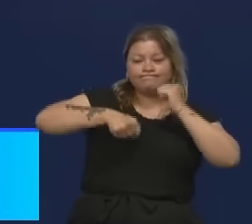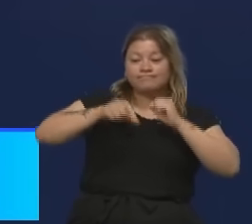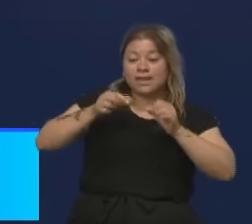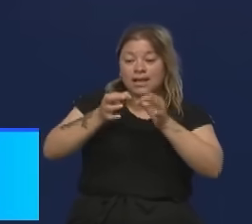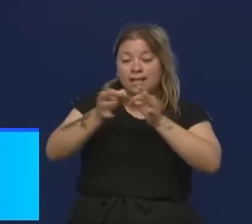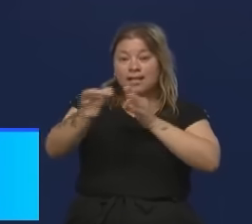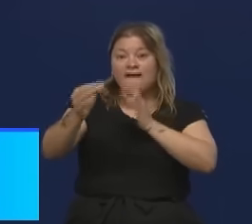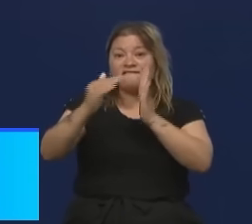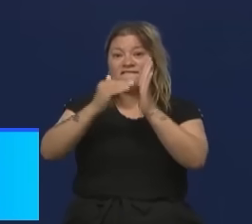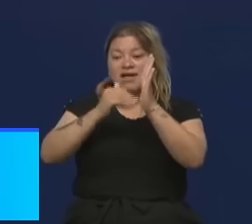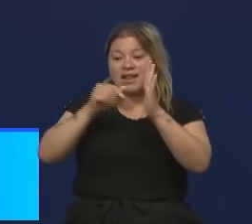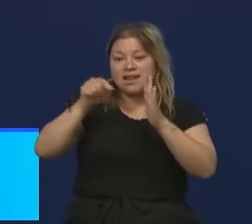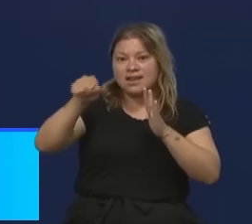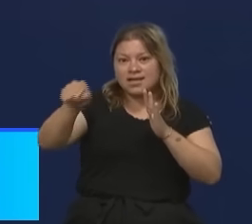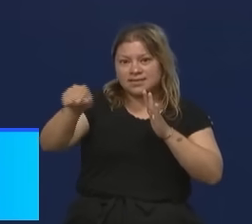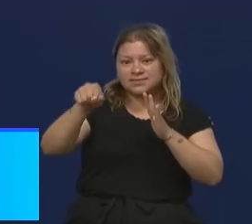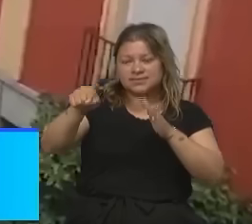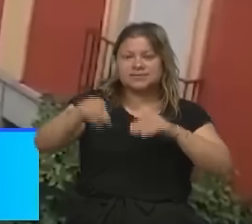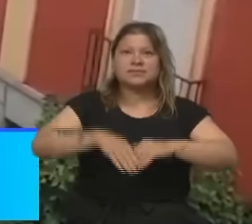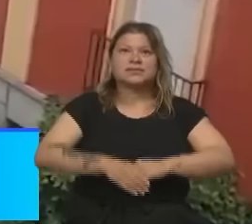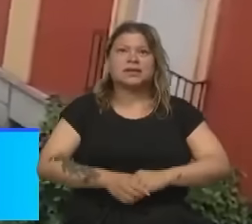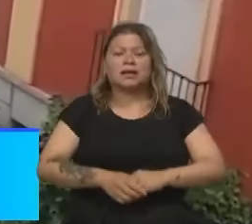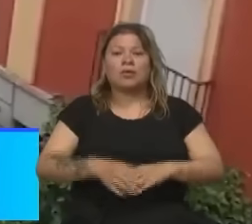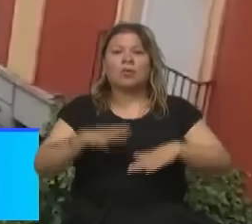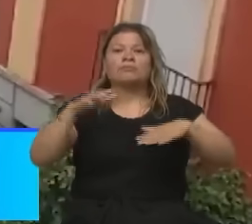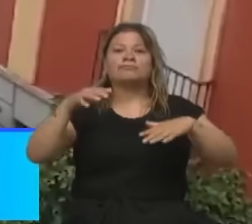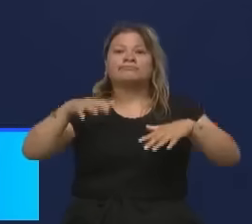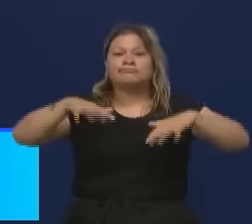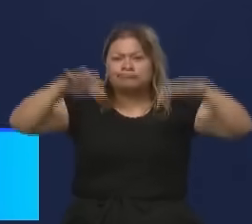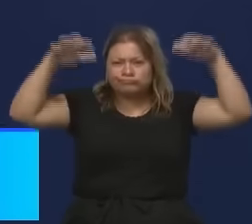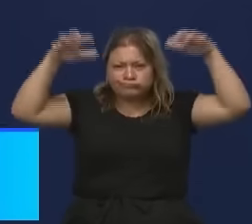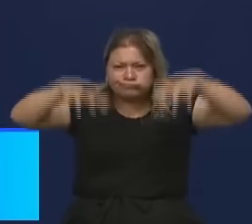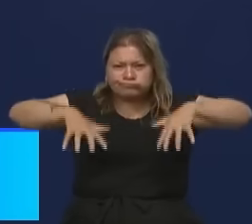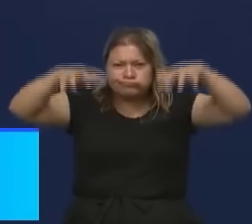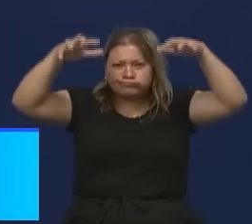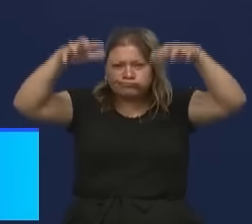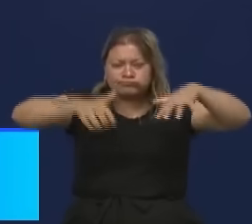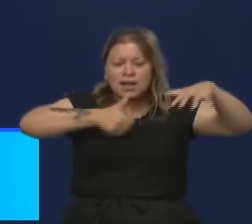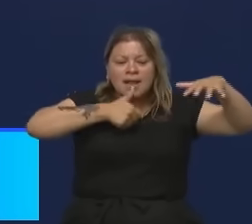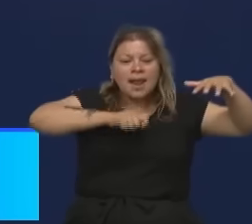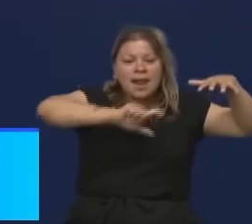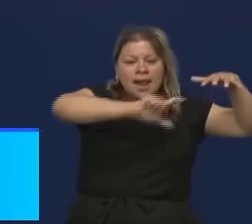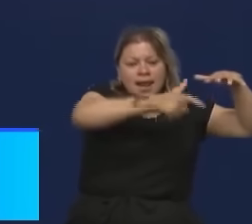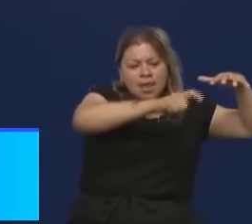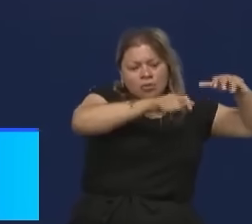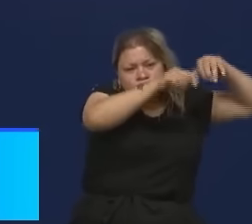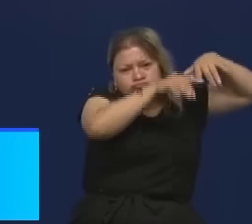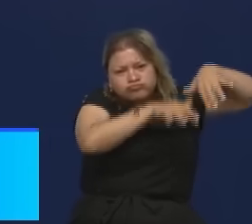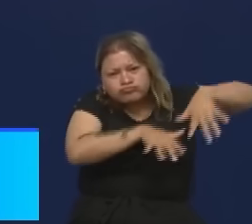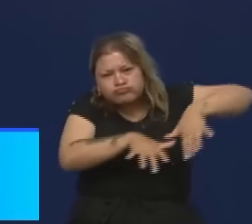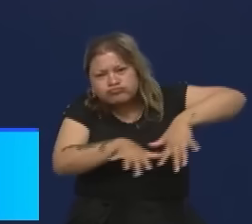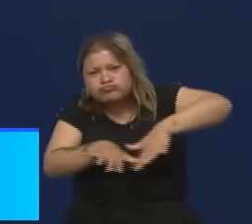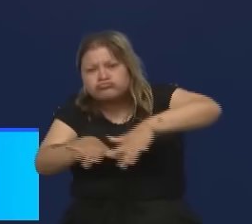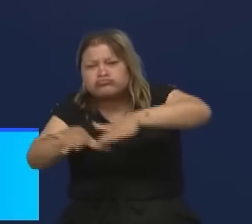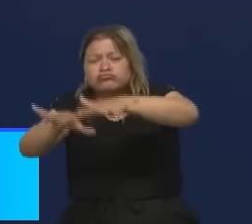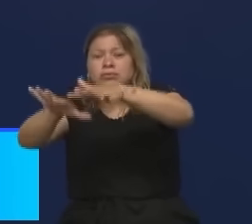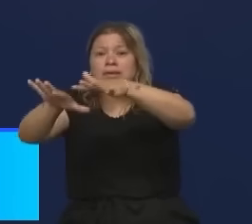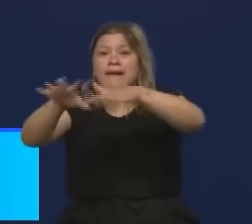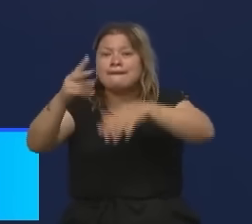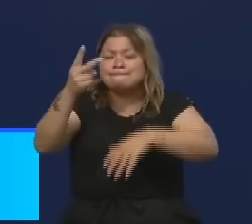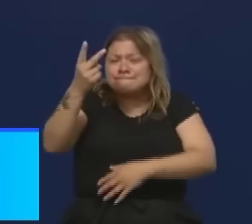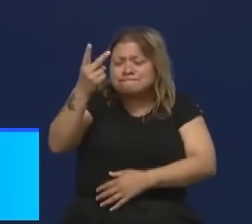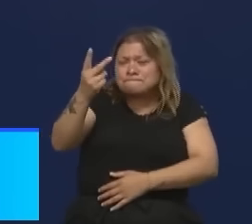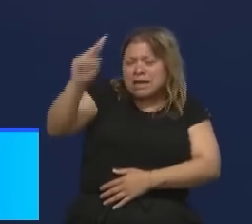Valencia, el drama llegó de la mano de las intensas lluvias y la crecida de los ríos, en lo que es una de las